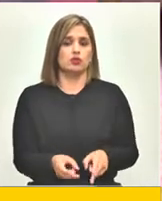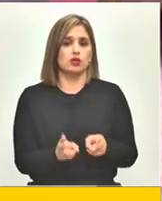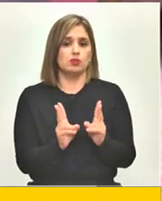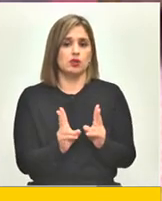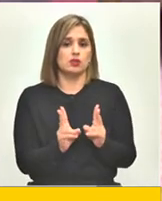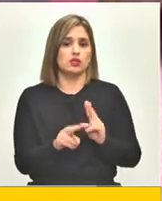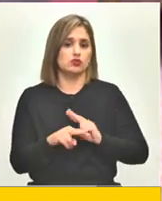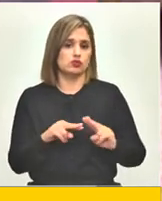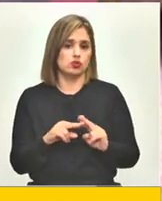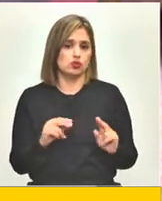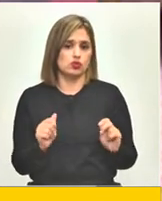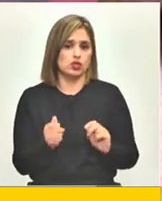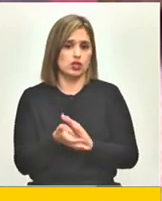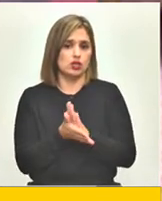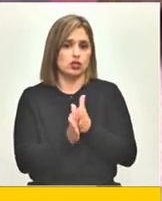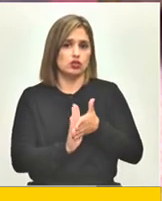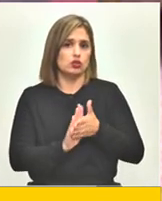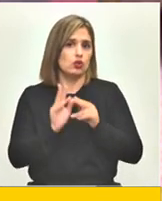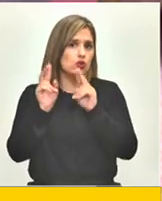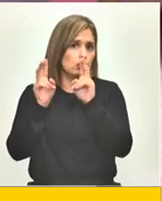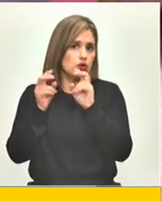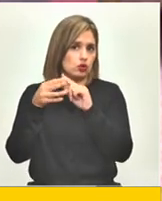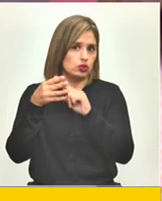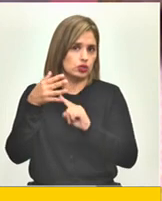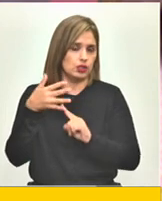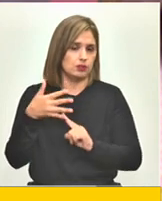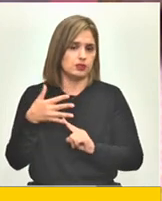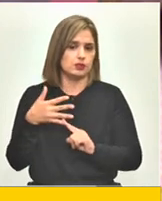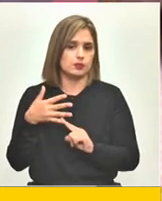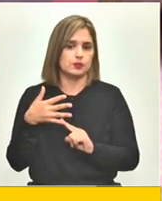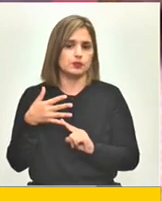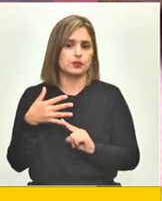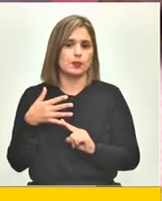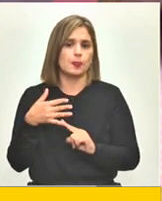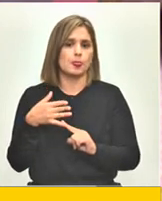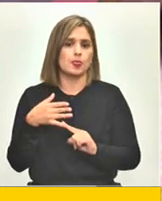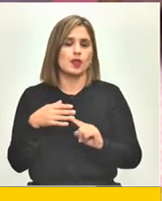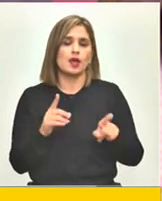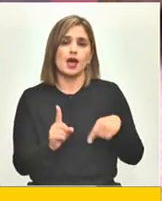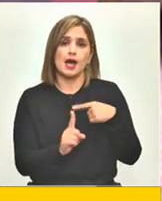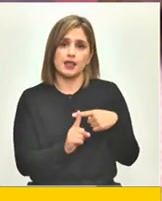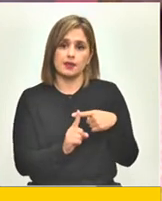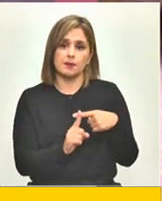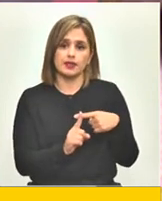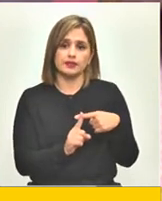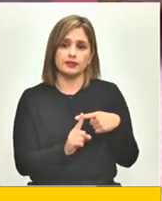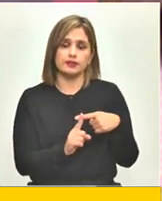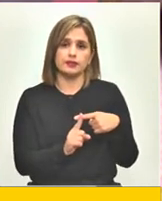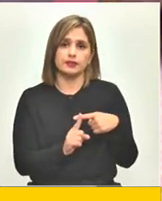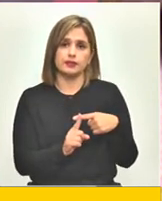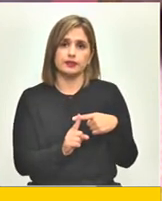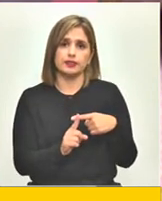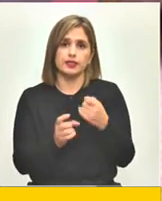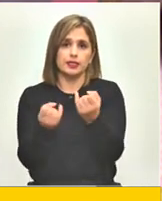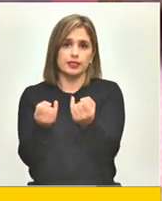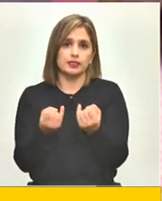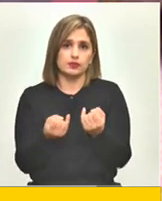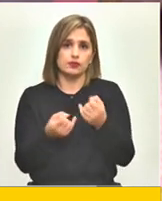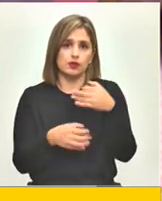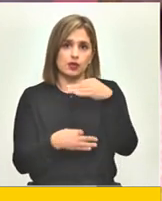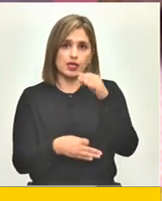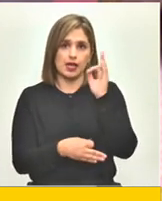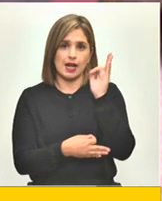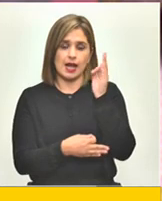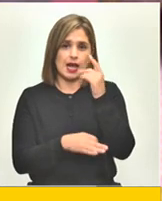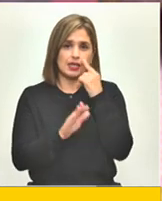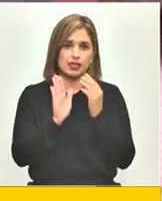solucionar todos estos temas que han planteado Solicito además que se entreguen las actas de los medios